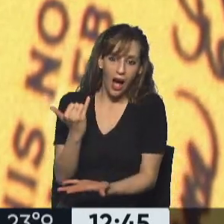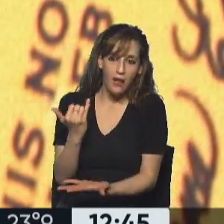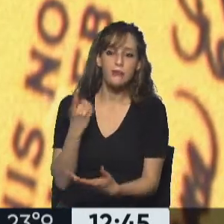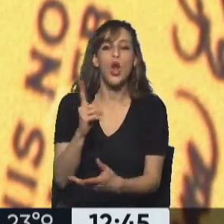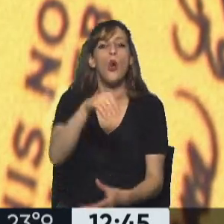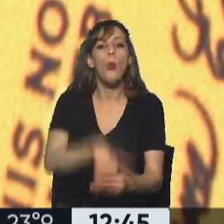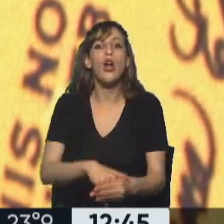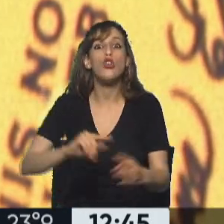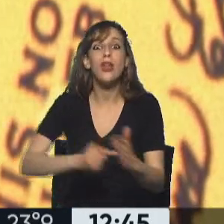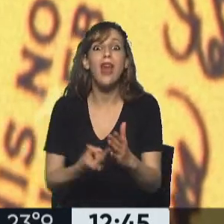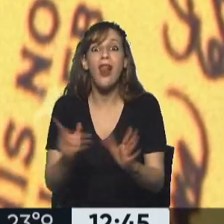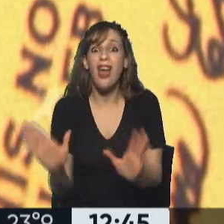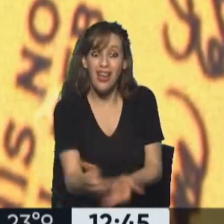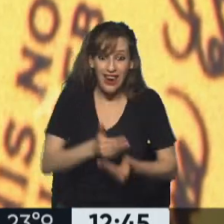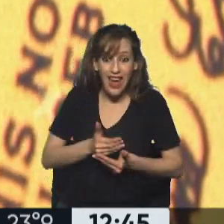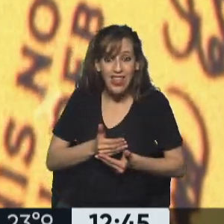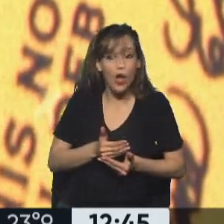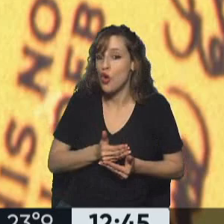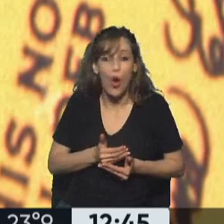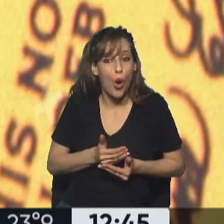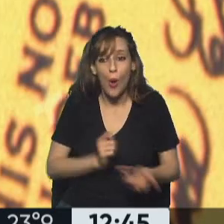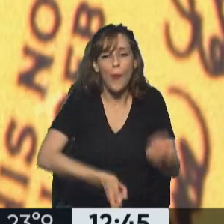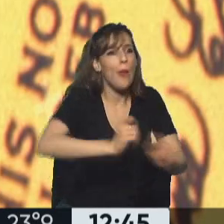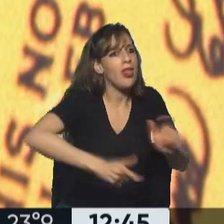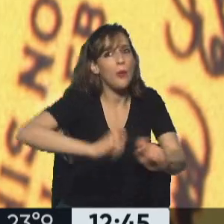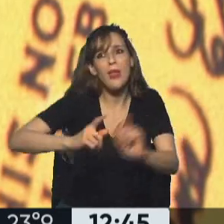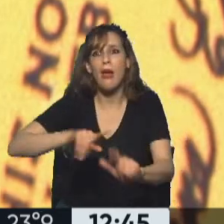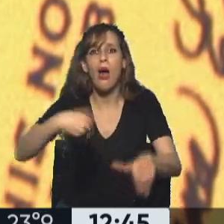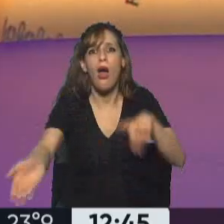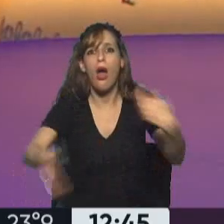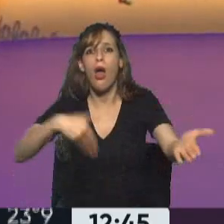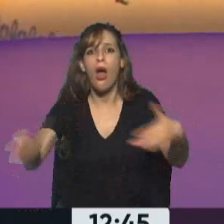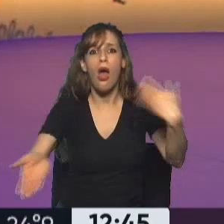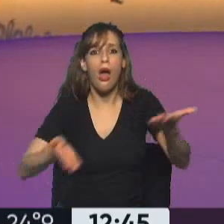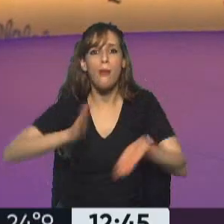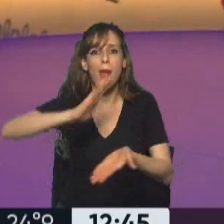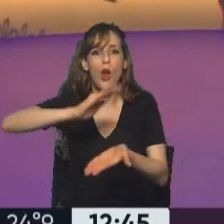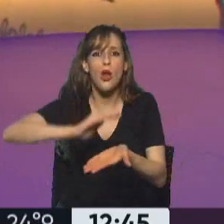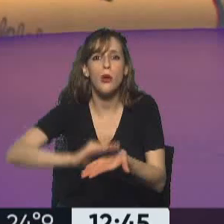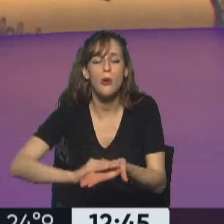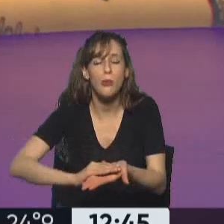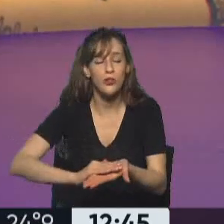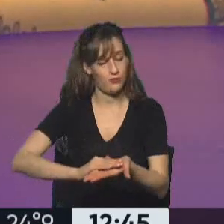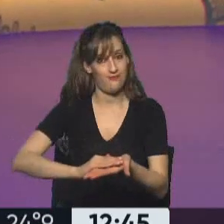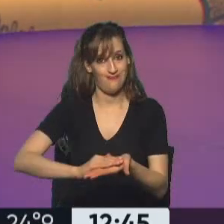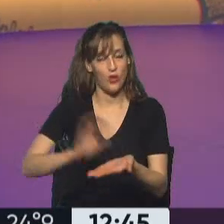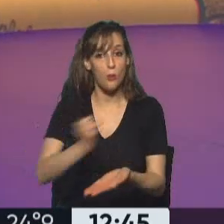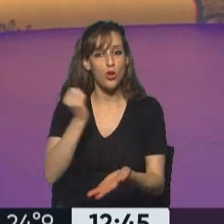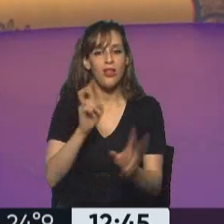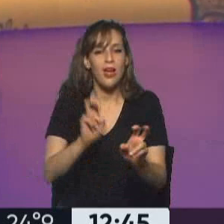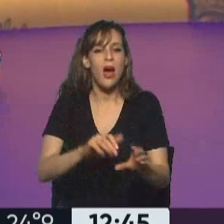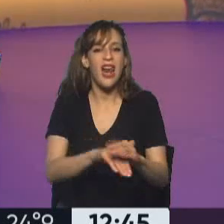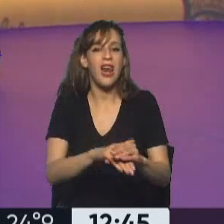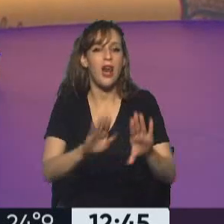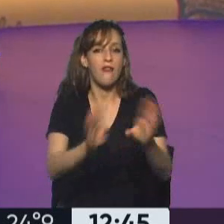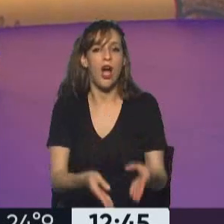quedar porque lo vendió a los privados y se lo llevaron los privados entonces lo que importa es cuánto se apropia al banco central con reservas de esos dólares y